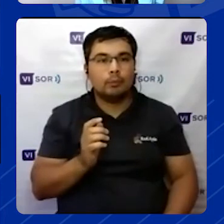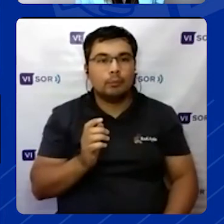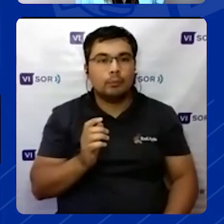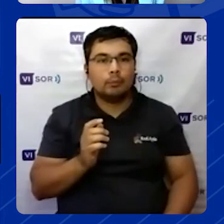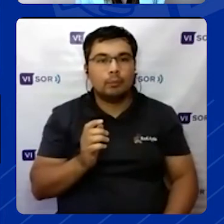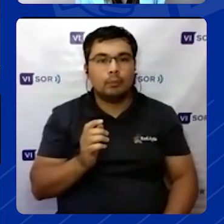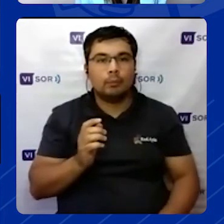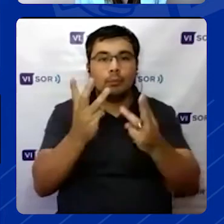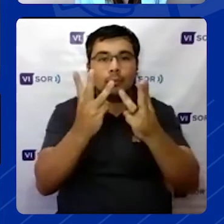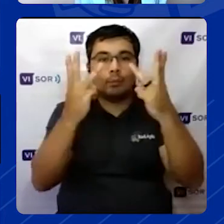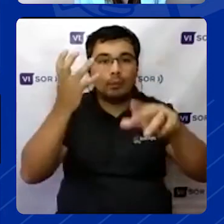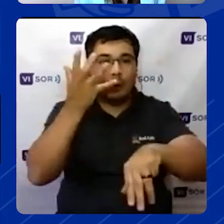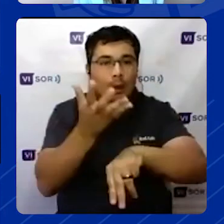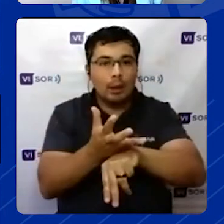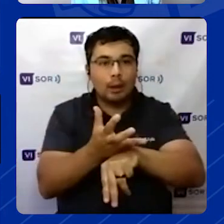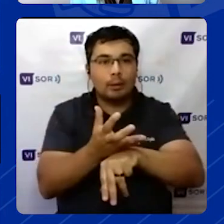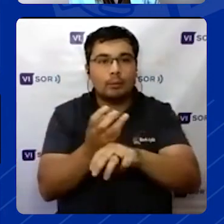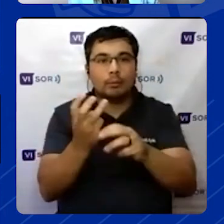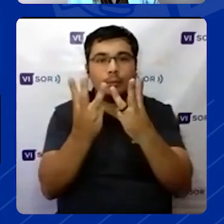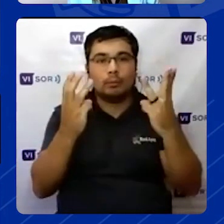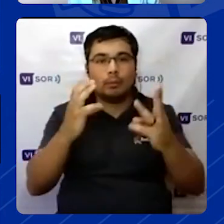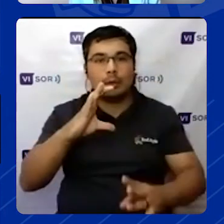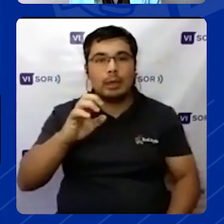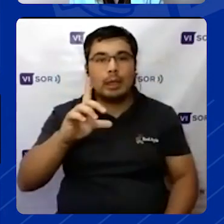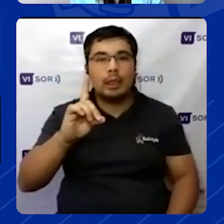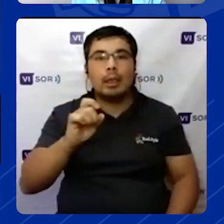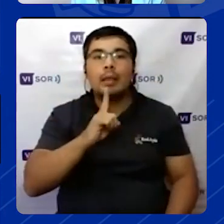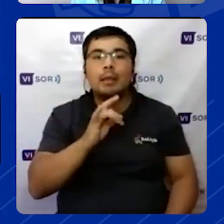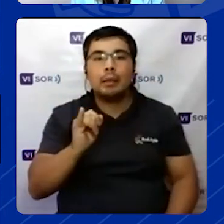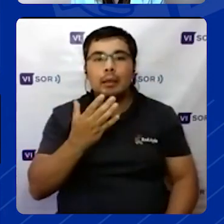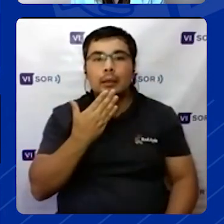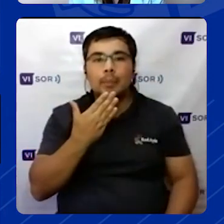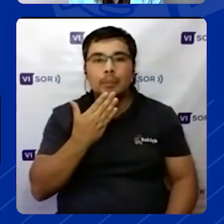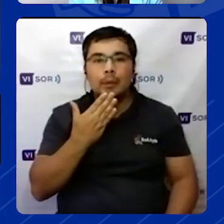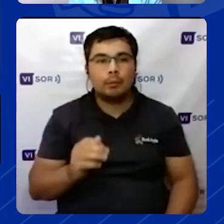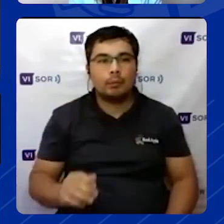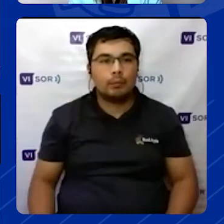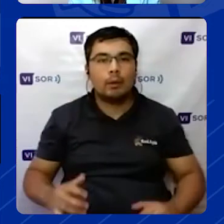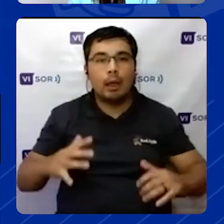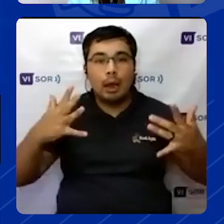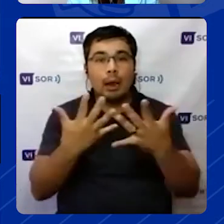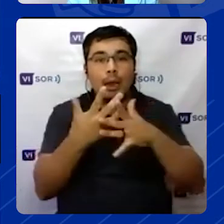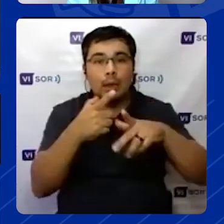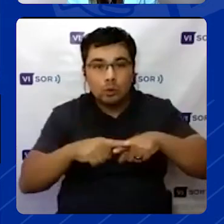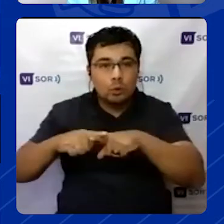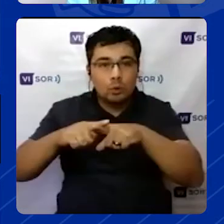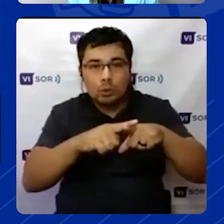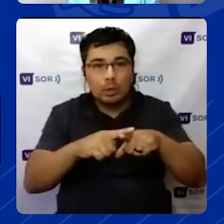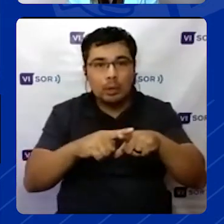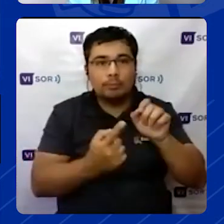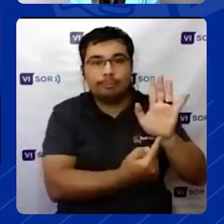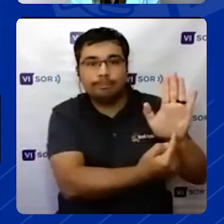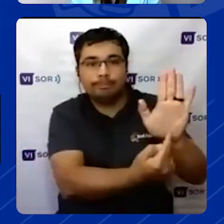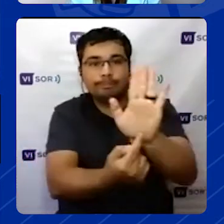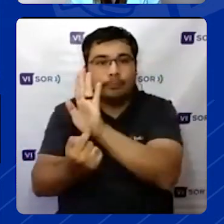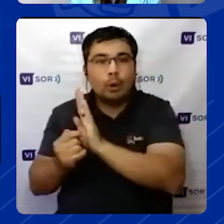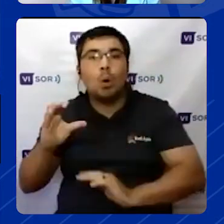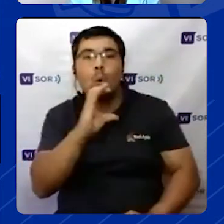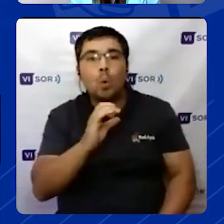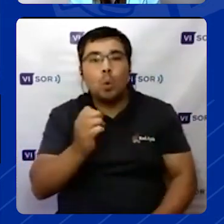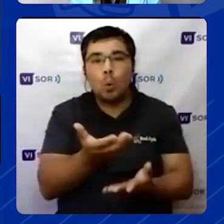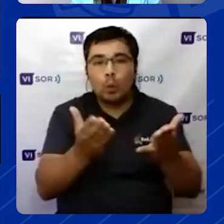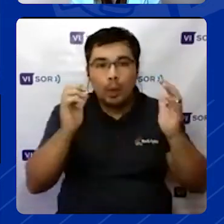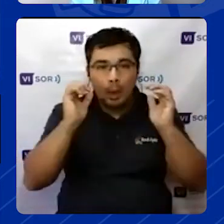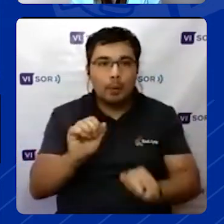www.cedeti.cedeti.cl. Igual por nuestras redes sociales también estamos dando a conocer el curso, así que ahí pueden ir encontrando más